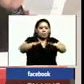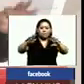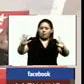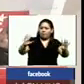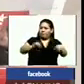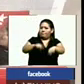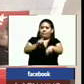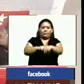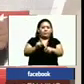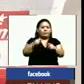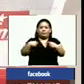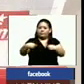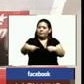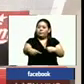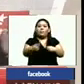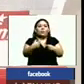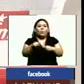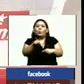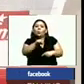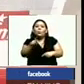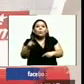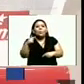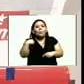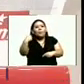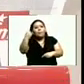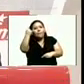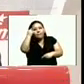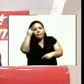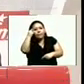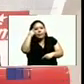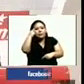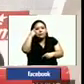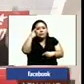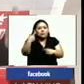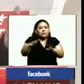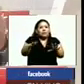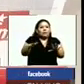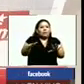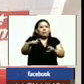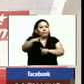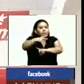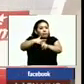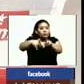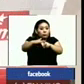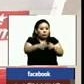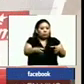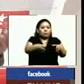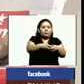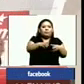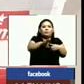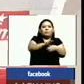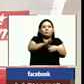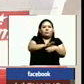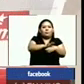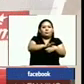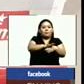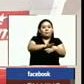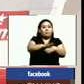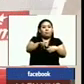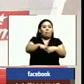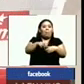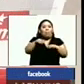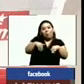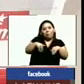permanente, pero no tiene por qué generarse una situación donde como partido no vamos a